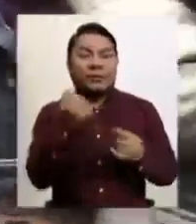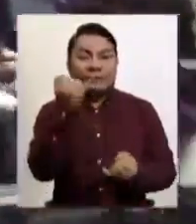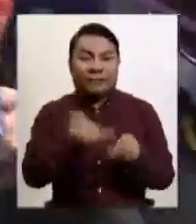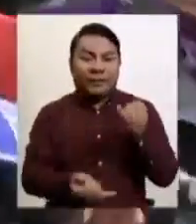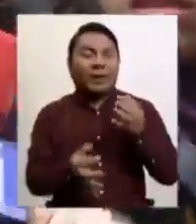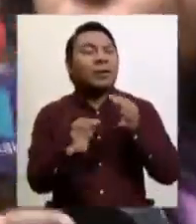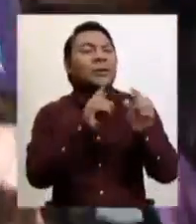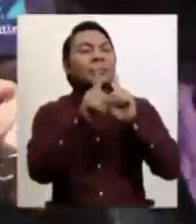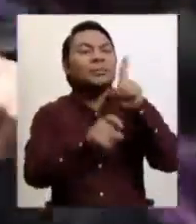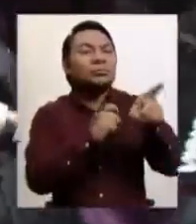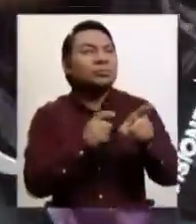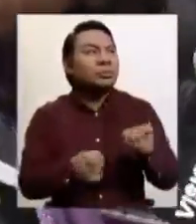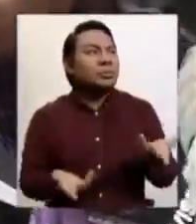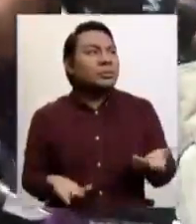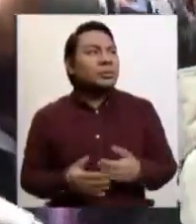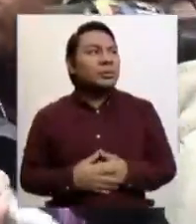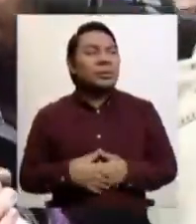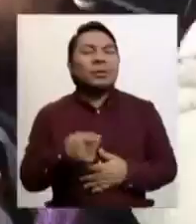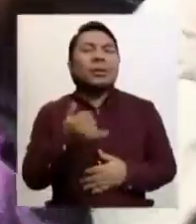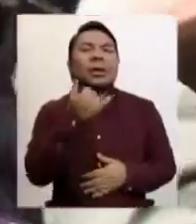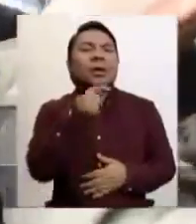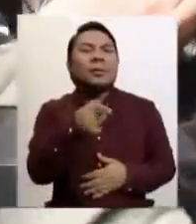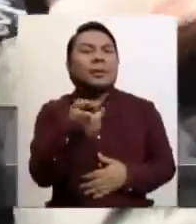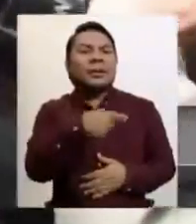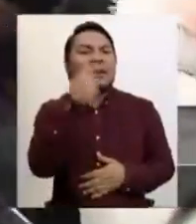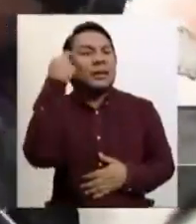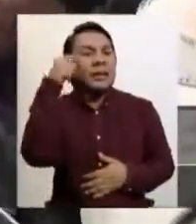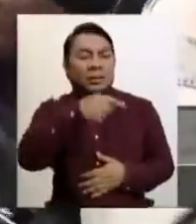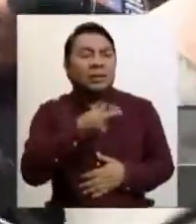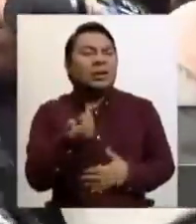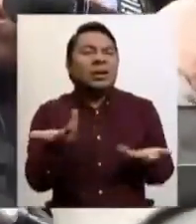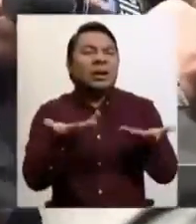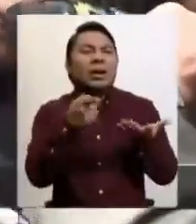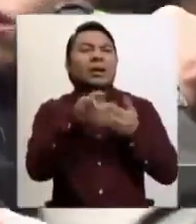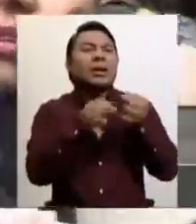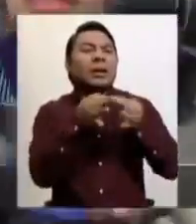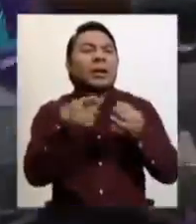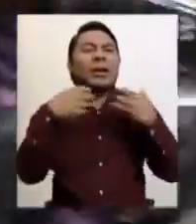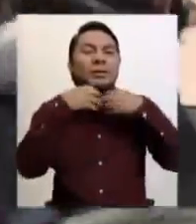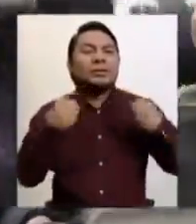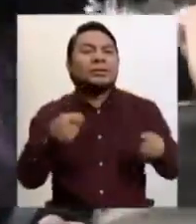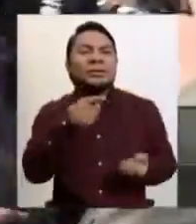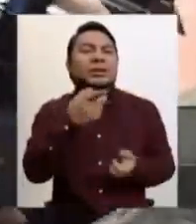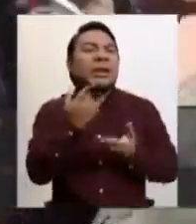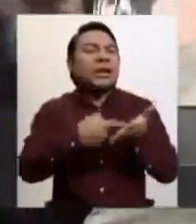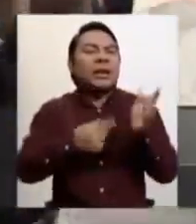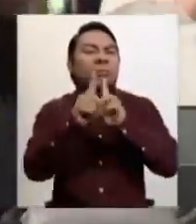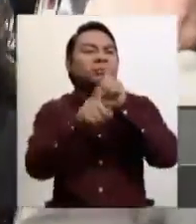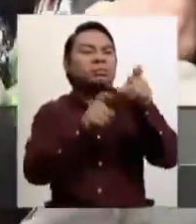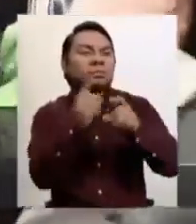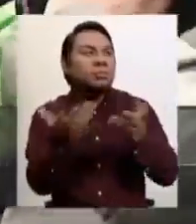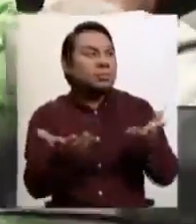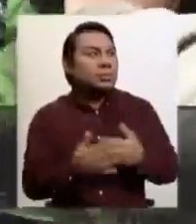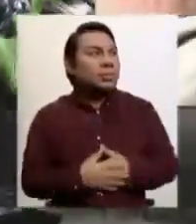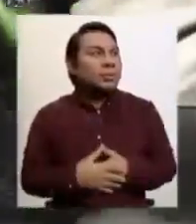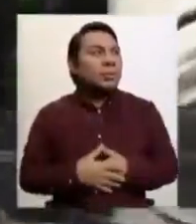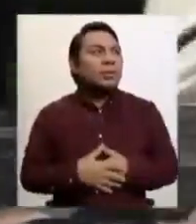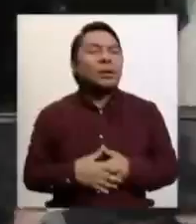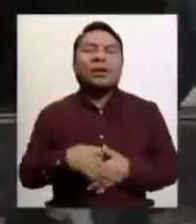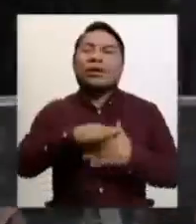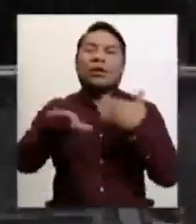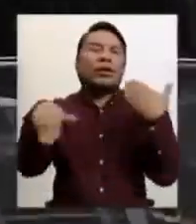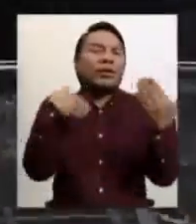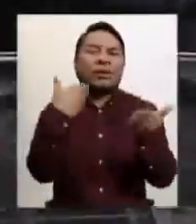ya está. Pero usted era secretario, doctor. ¿Qué supo de esas decisiones? Usted era secretario, ¿qué supo de los aportes, señor Ramírez? Es una mentira,